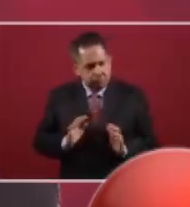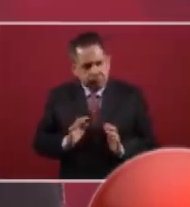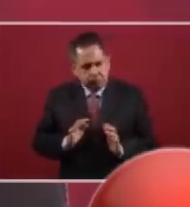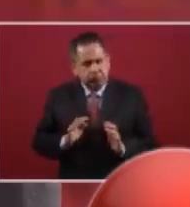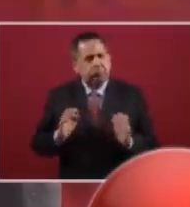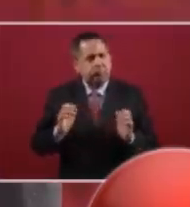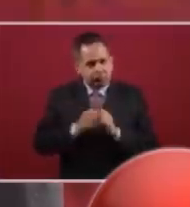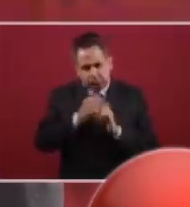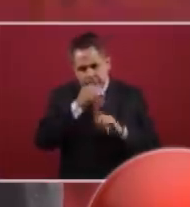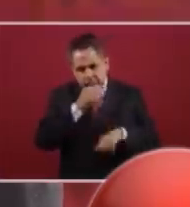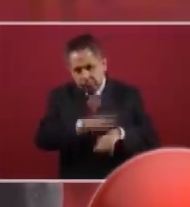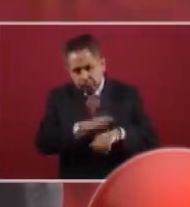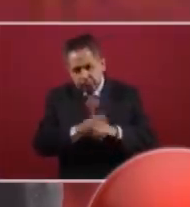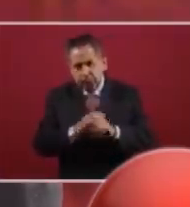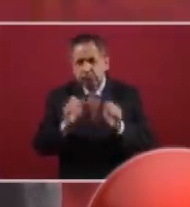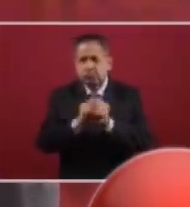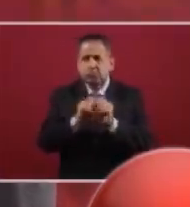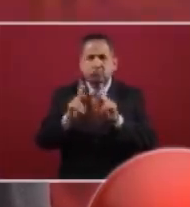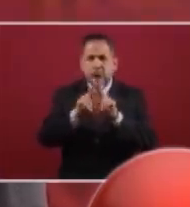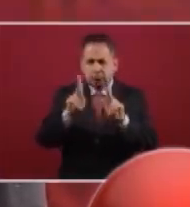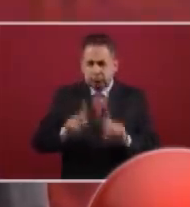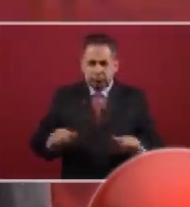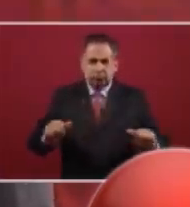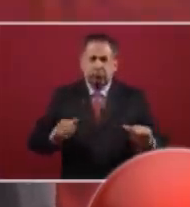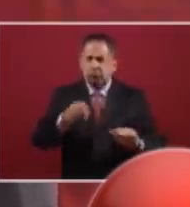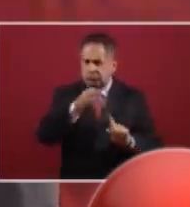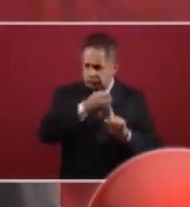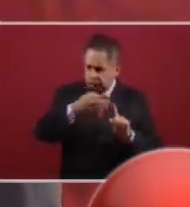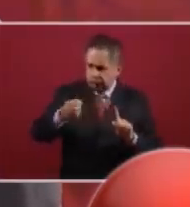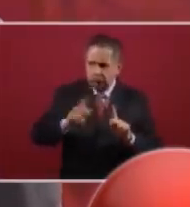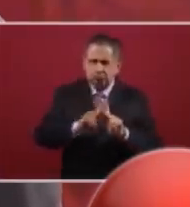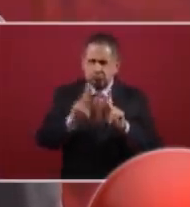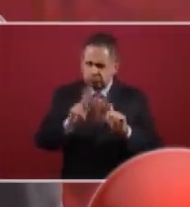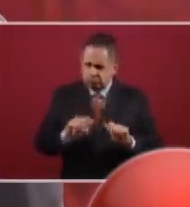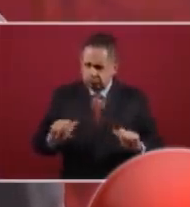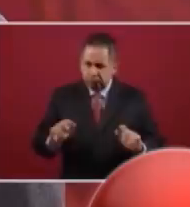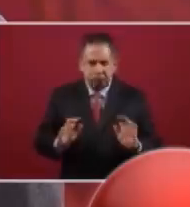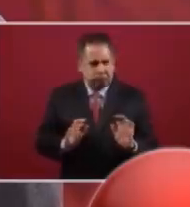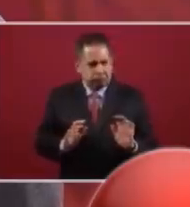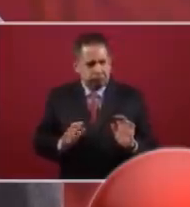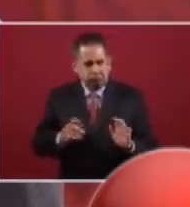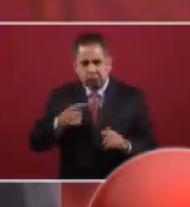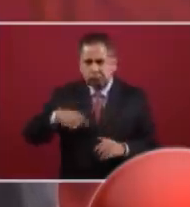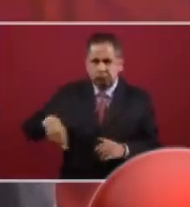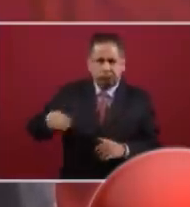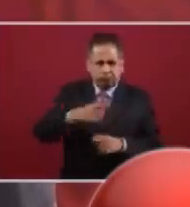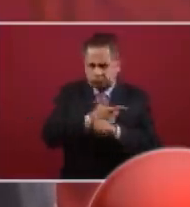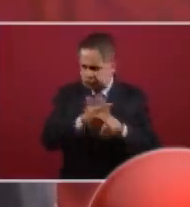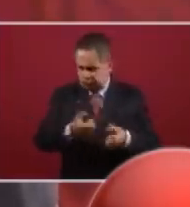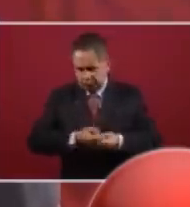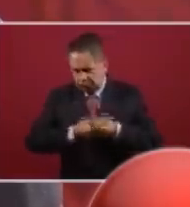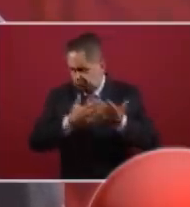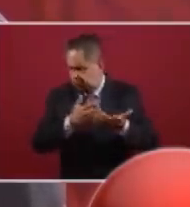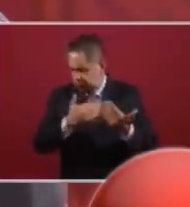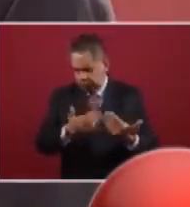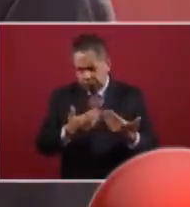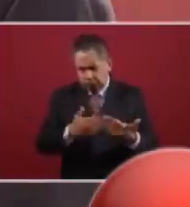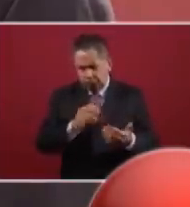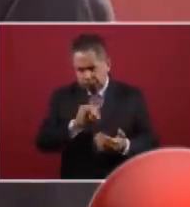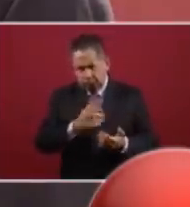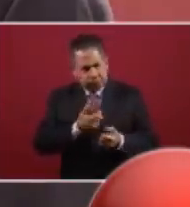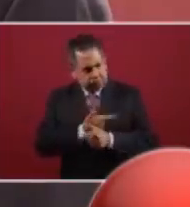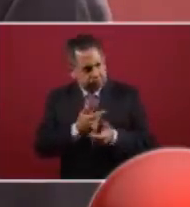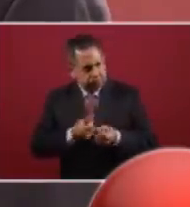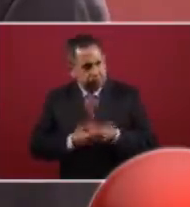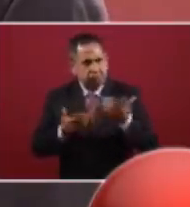lo hagan de manera pacífica. Están garantizadas las libertades,